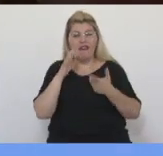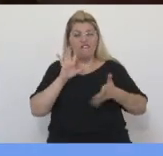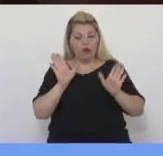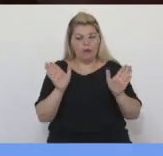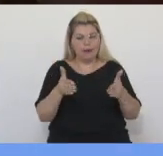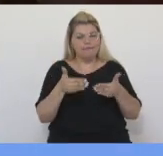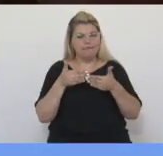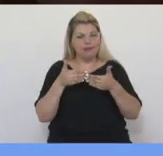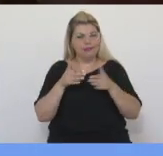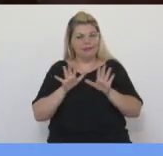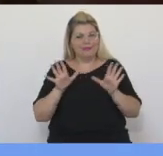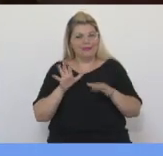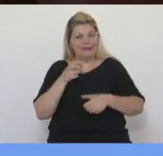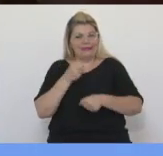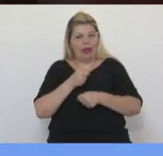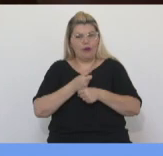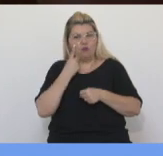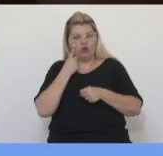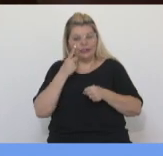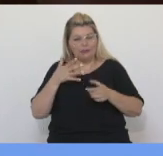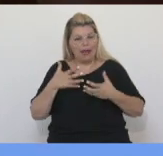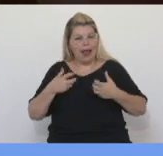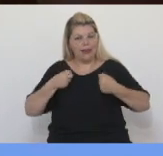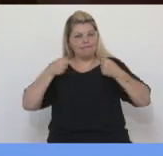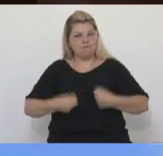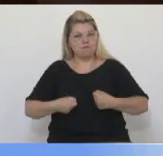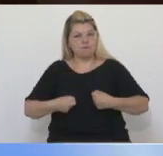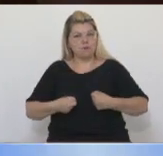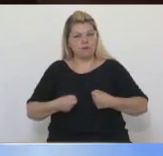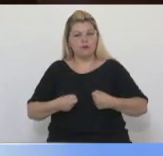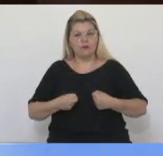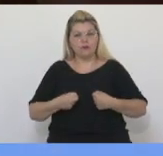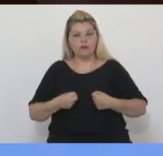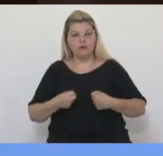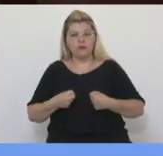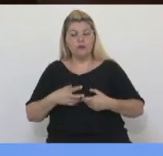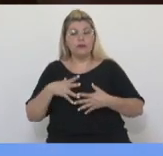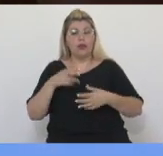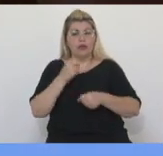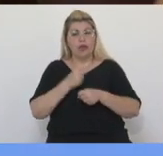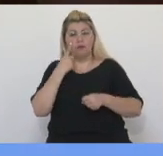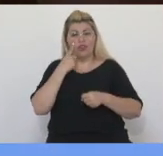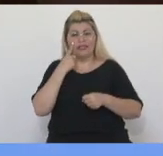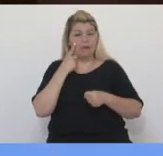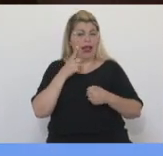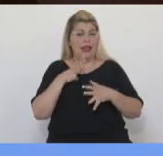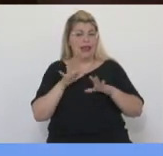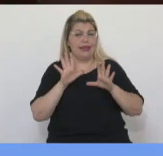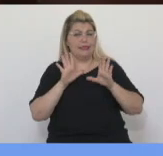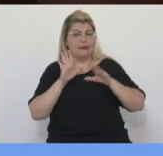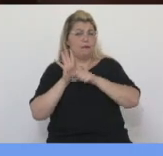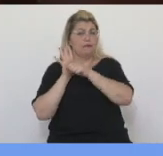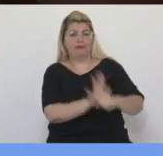función municipal o si está paralizada la función municipal en la rioja